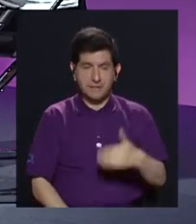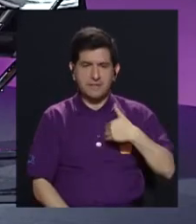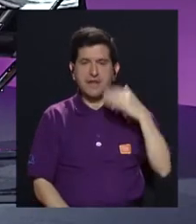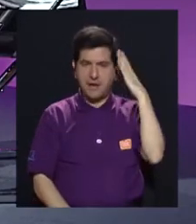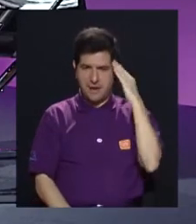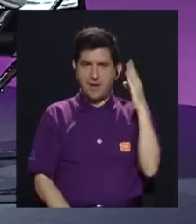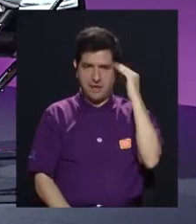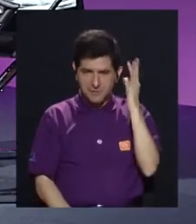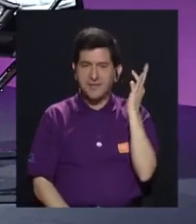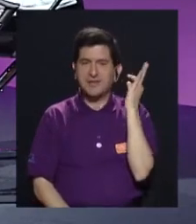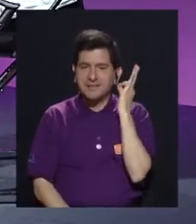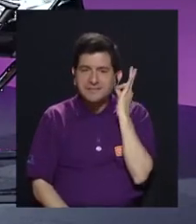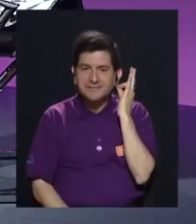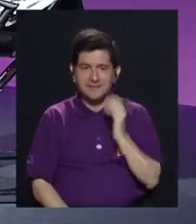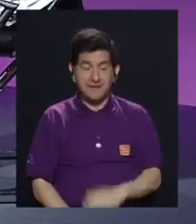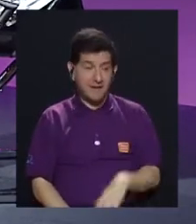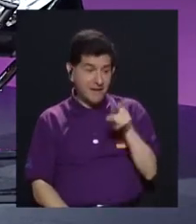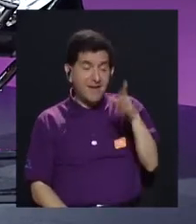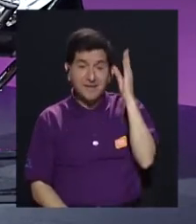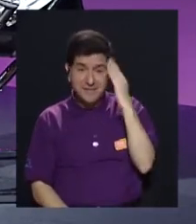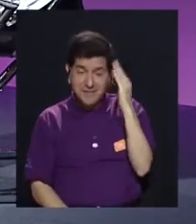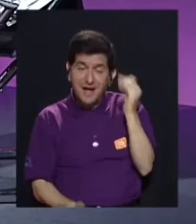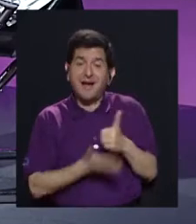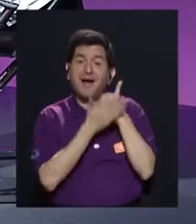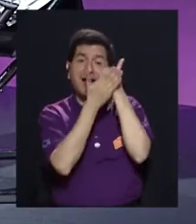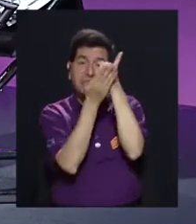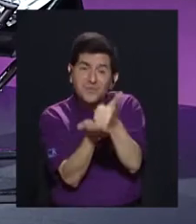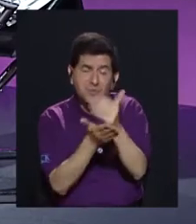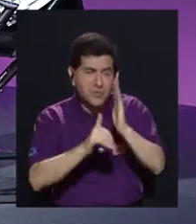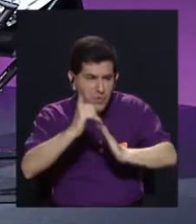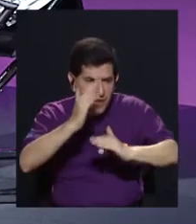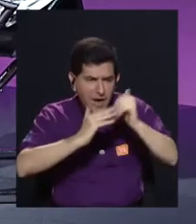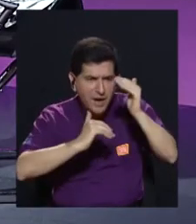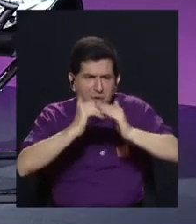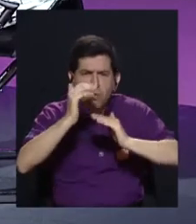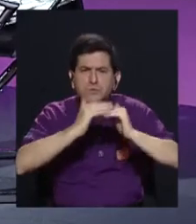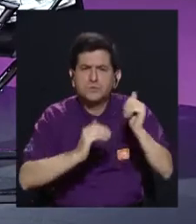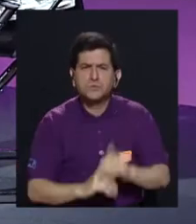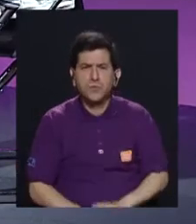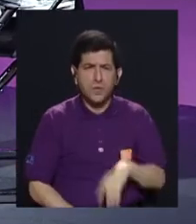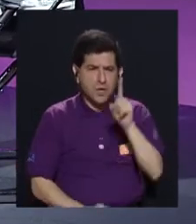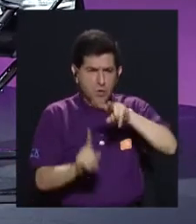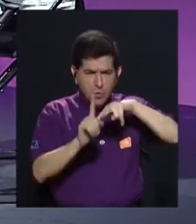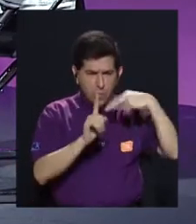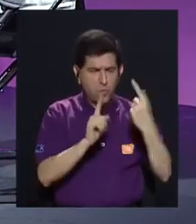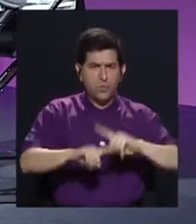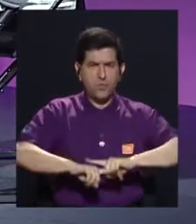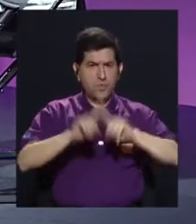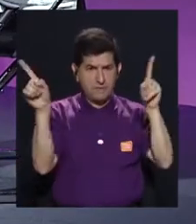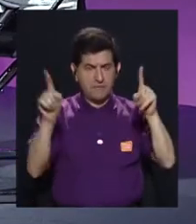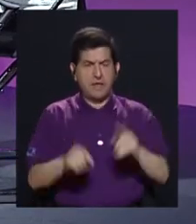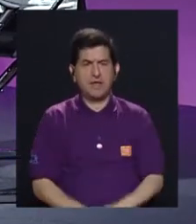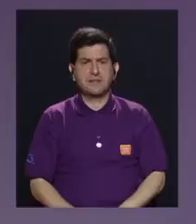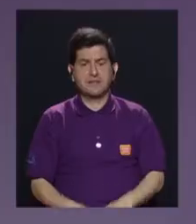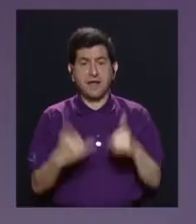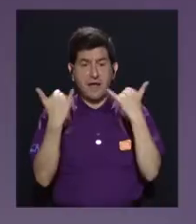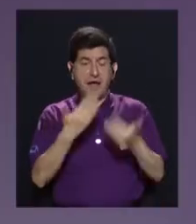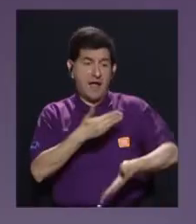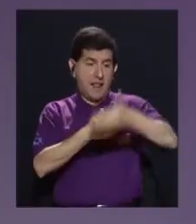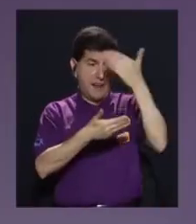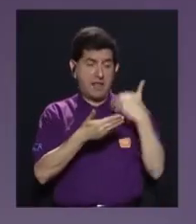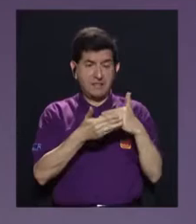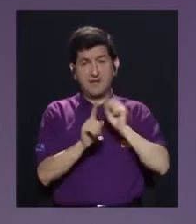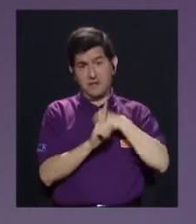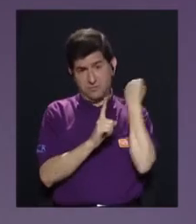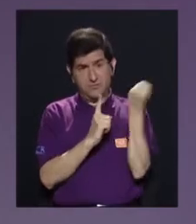vivencia como mujeres y esa vivencia contribuye a construir un panorama absolutamente diferente al panorama que hemos tenido yo